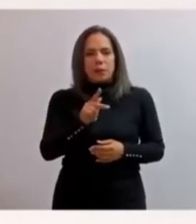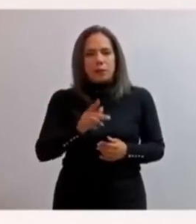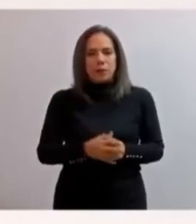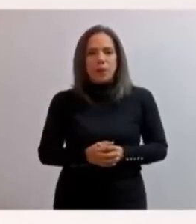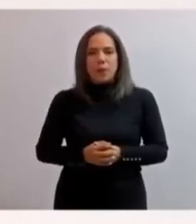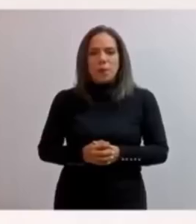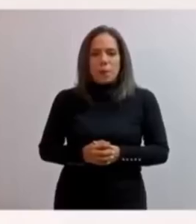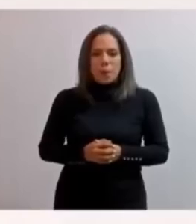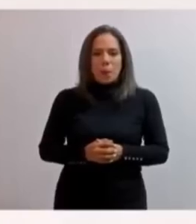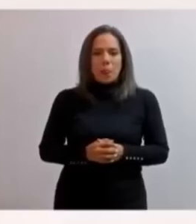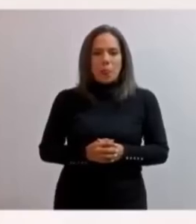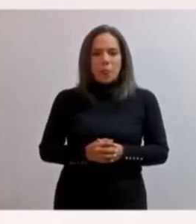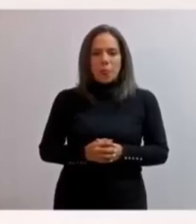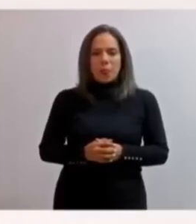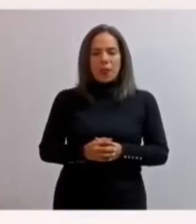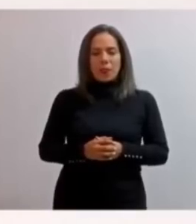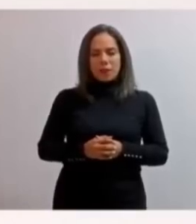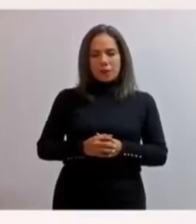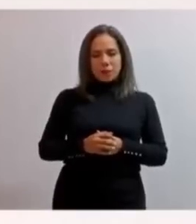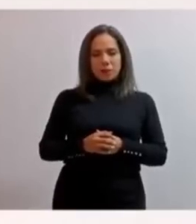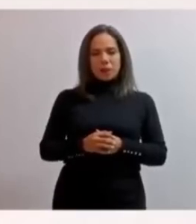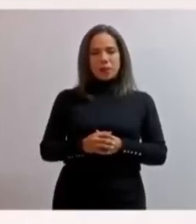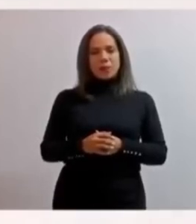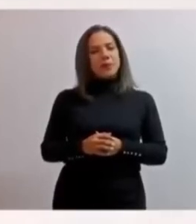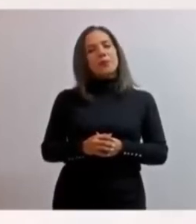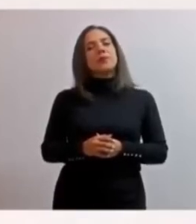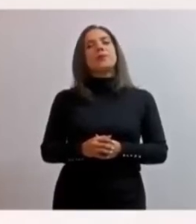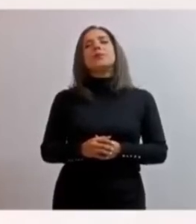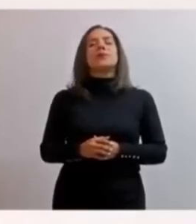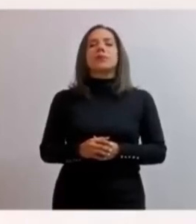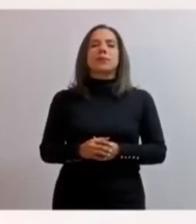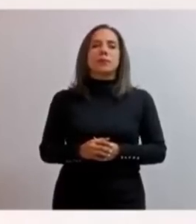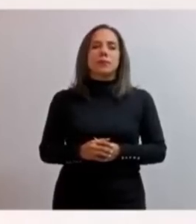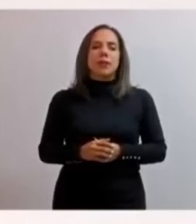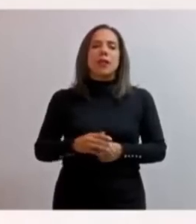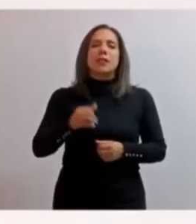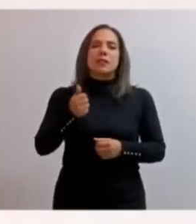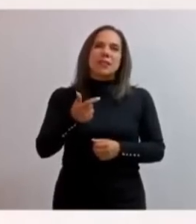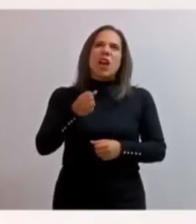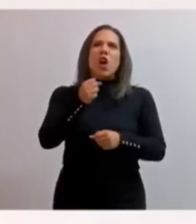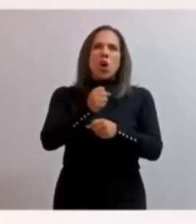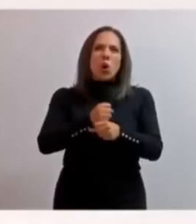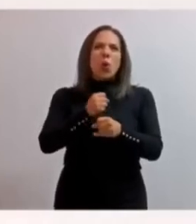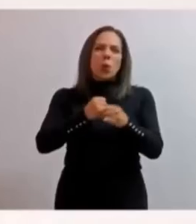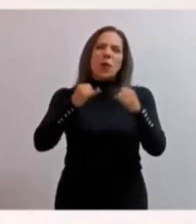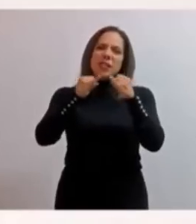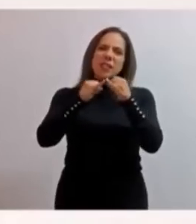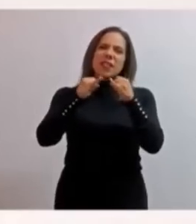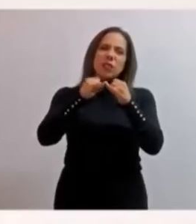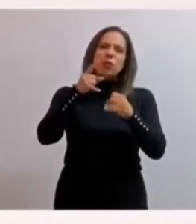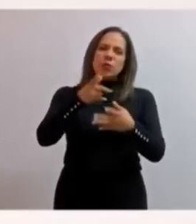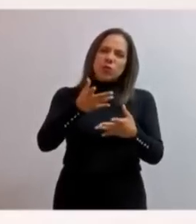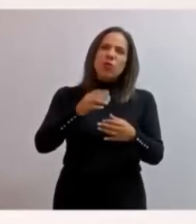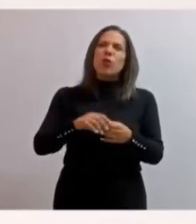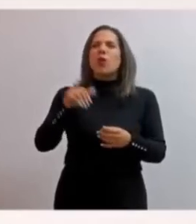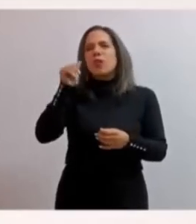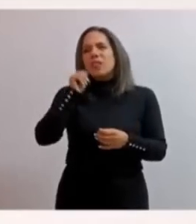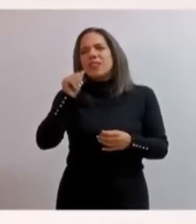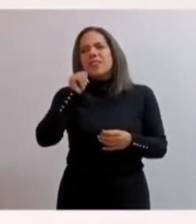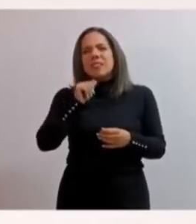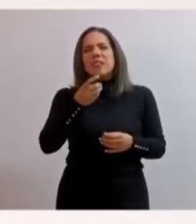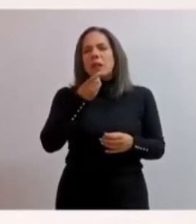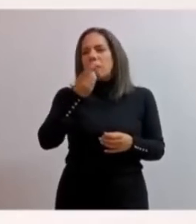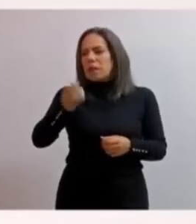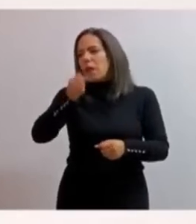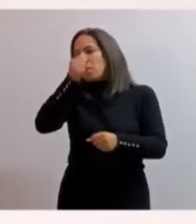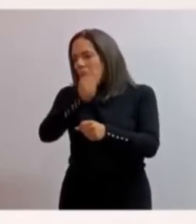aprovecho para articular con los comentarios. Hay, decía hace rato, una serie de prácticas instituidas, como esta que señaló, donde previamente se